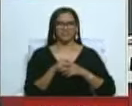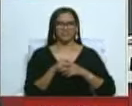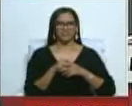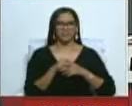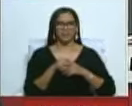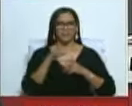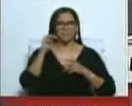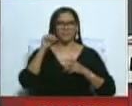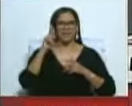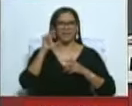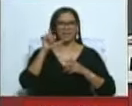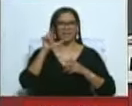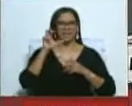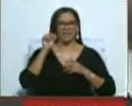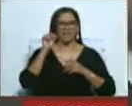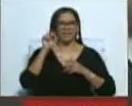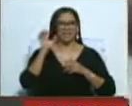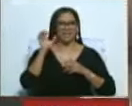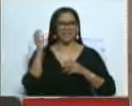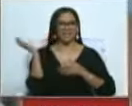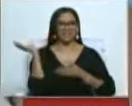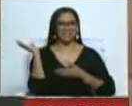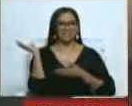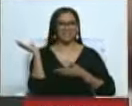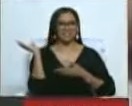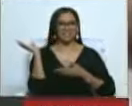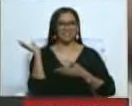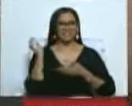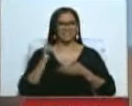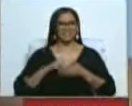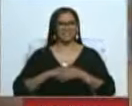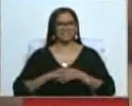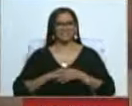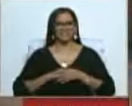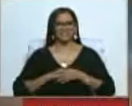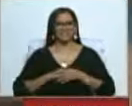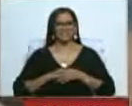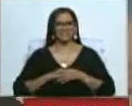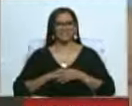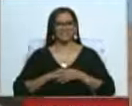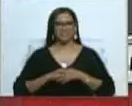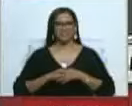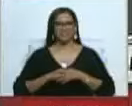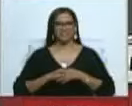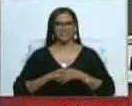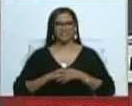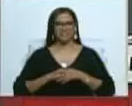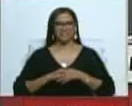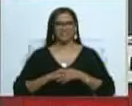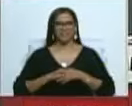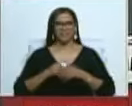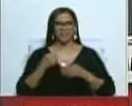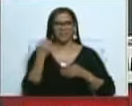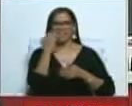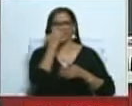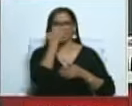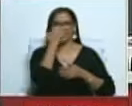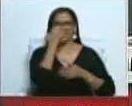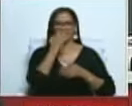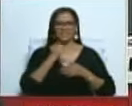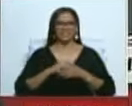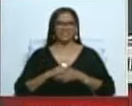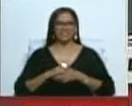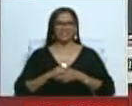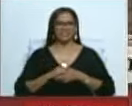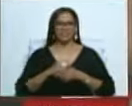Marlene. ¿Ah? Eso fue allá en el Mucum. Me tuve que embojotar así porque me iba a dar alergia, ¿ves?